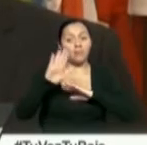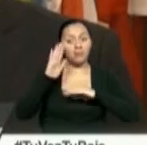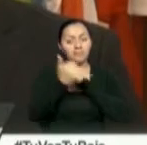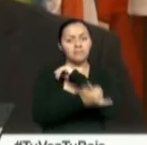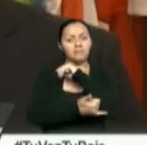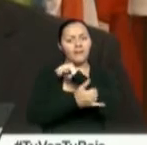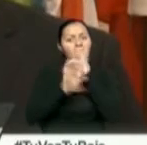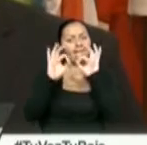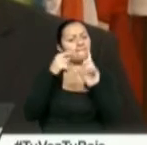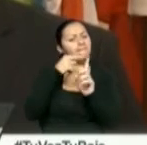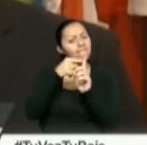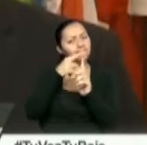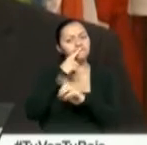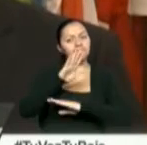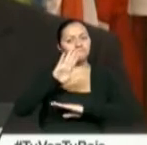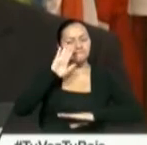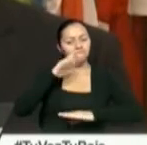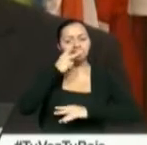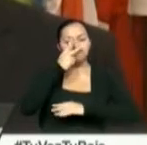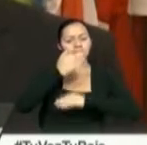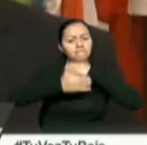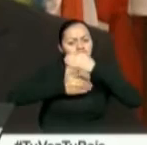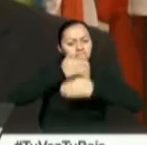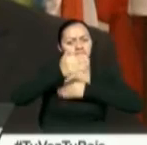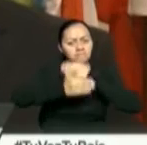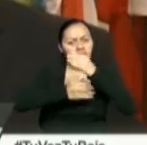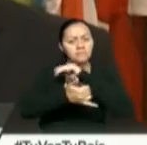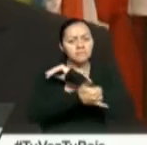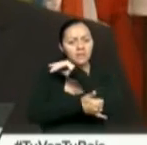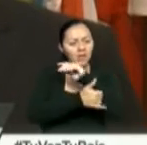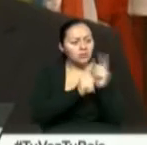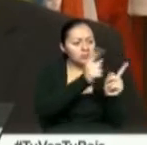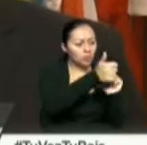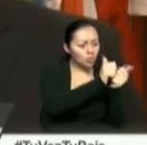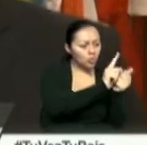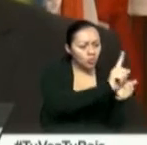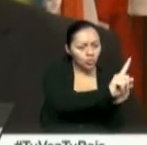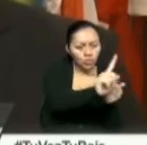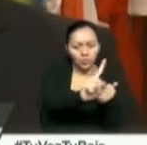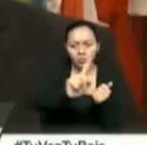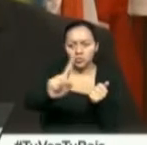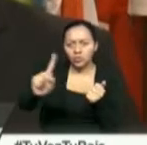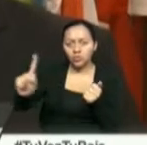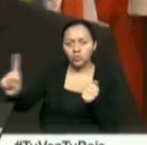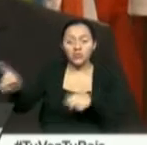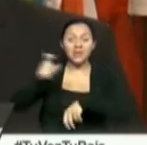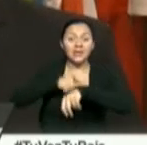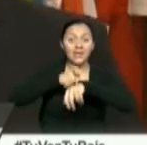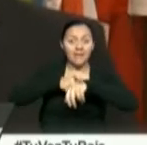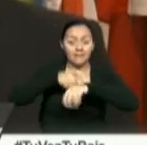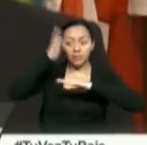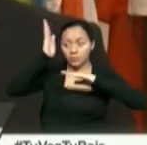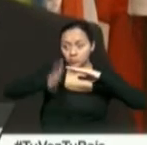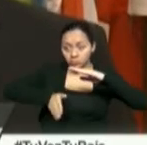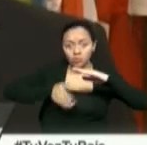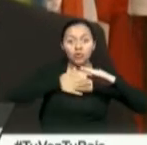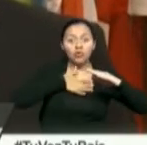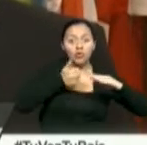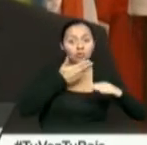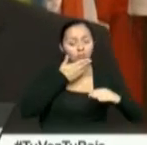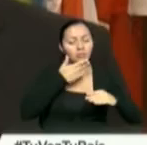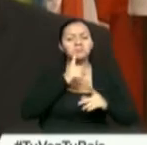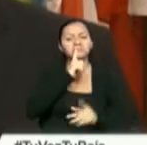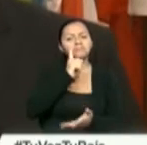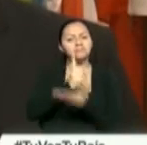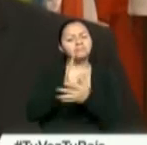absolutamente comprometidos vimos cada uno de los países cuando le tocaba reducir en qué plazo etcétera etcétera entonces yo creo que realmente es